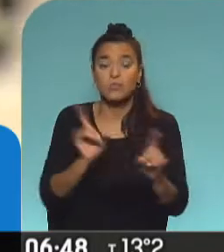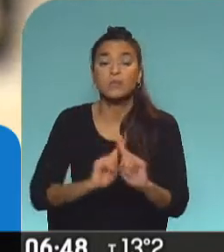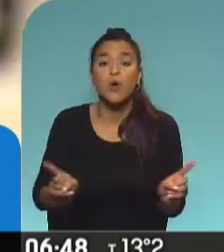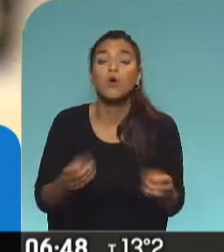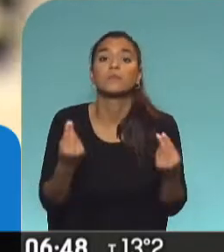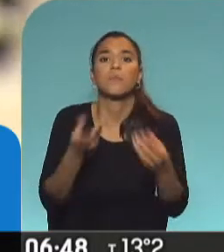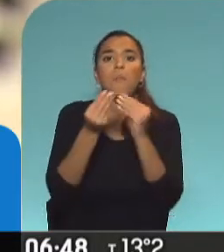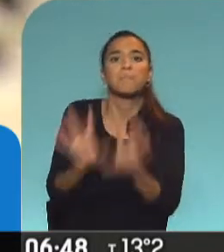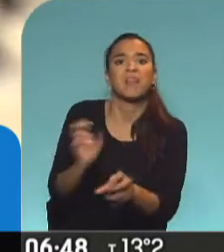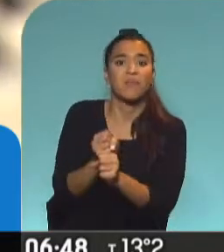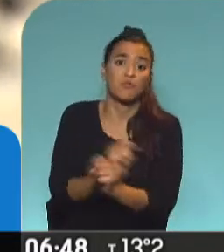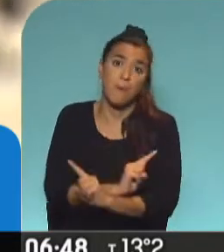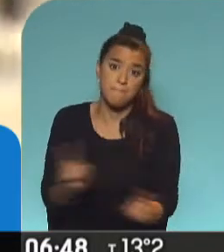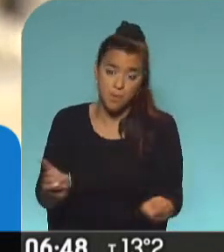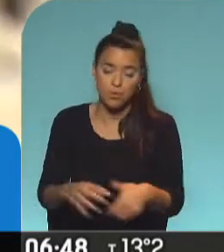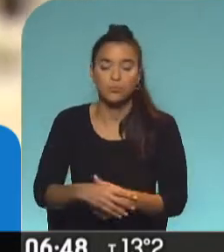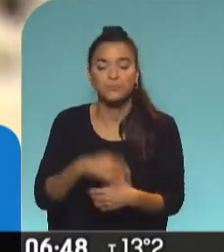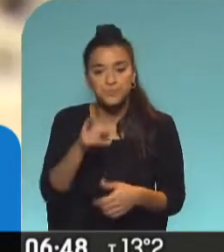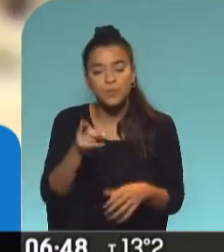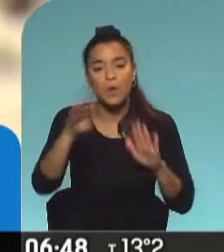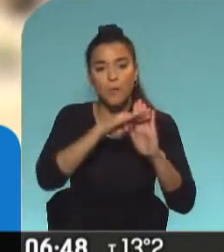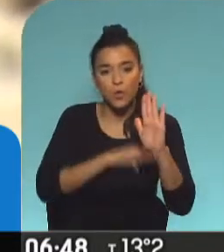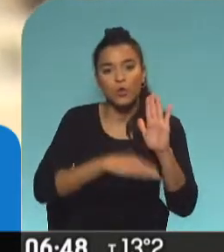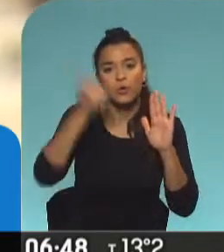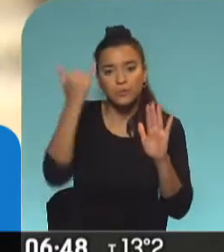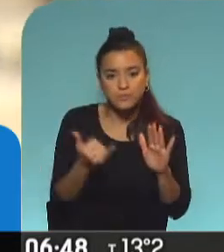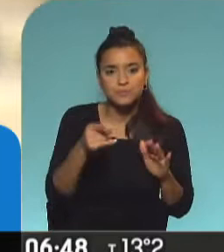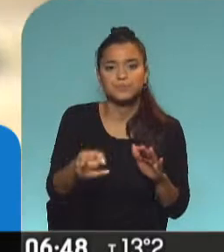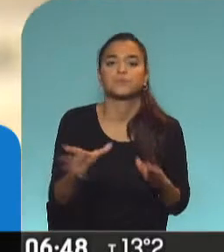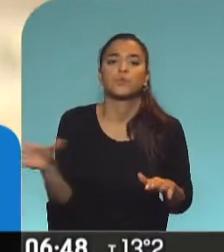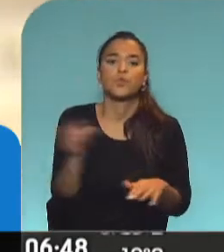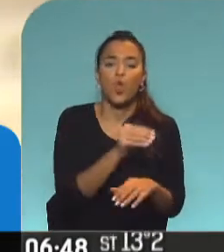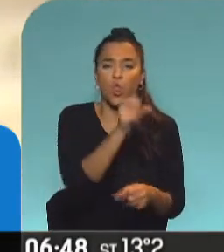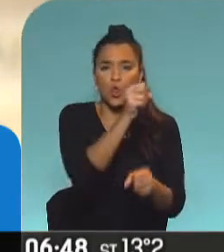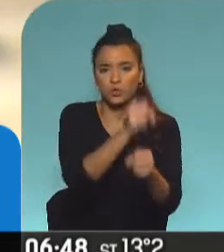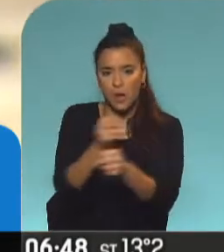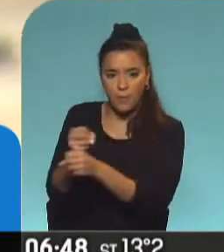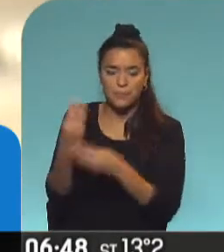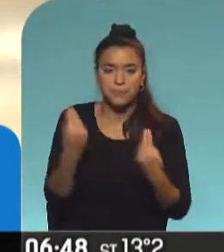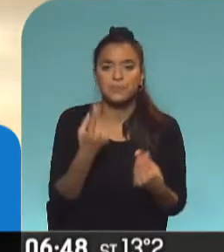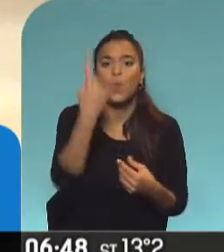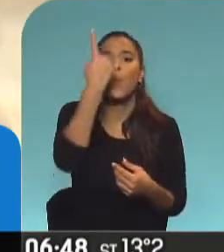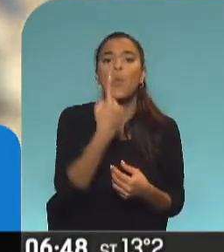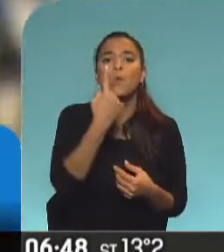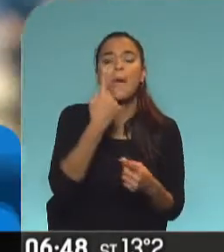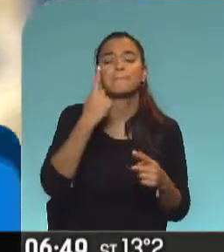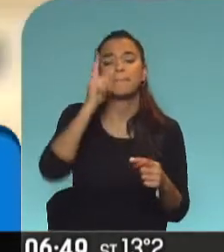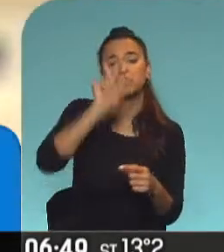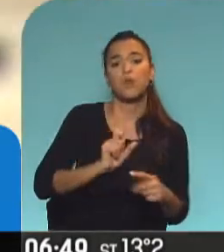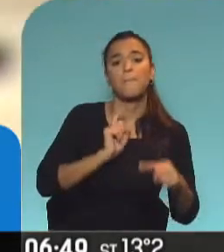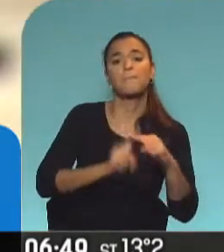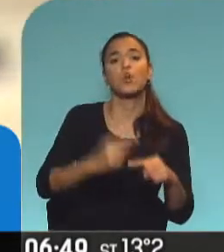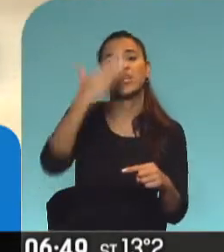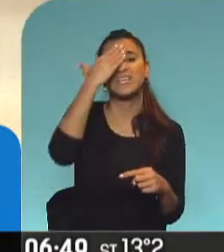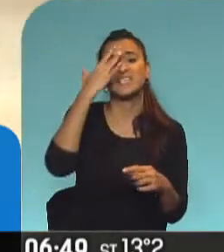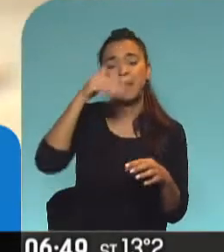fuentes de trabajo. Ahí hay protocolos que son transversales a todos los rubros, que tiene que ver, es una persona cada 15 metros cuadrados,